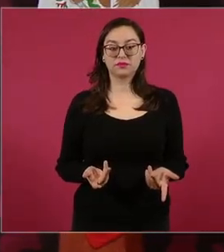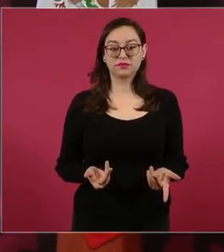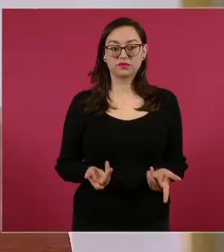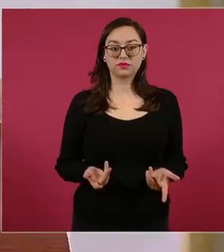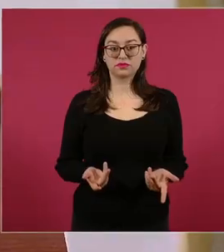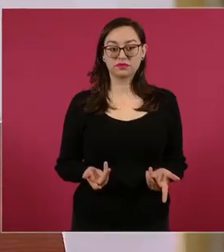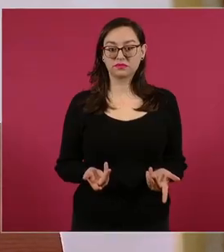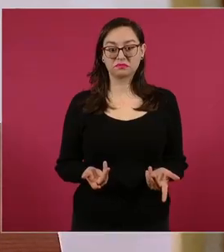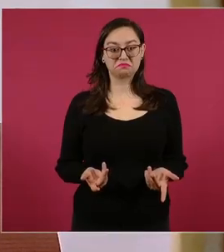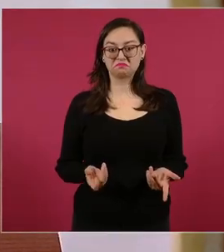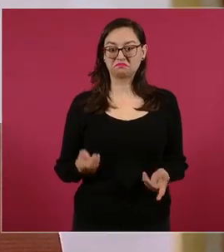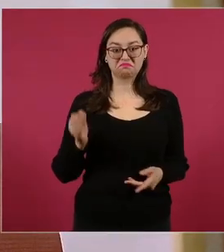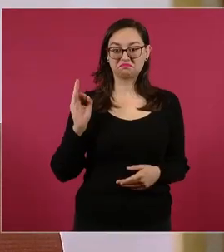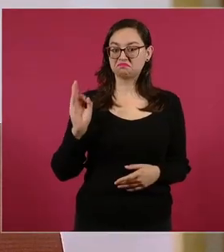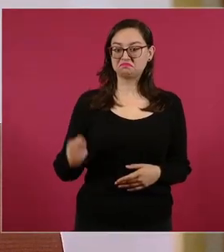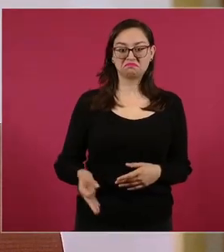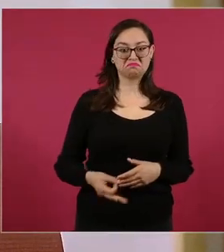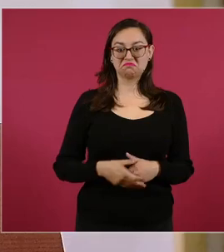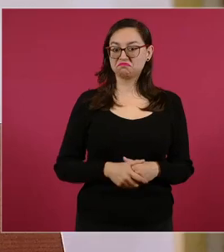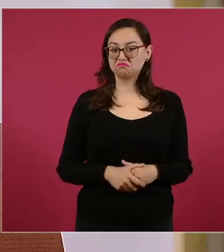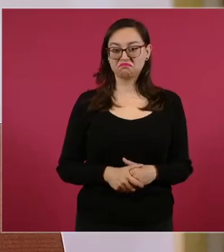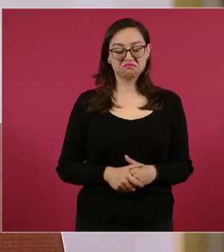no aceptan,